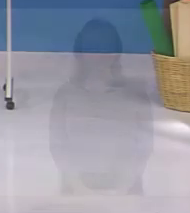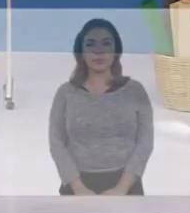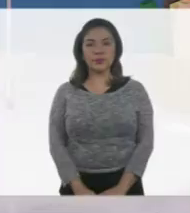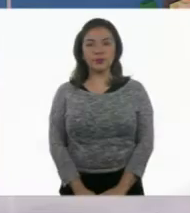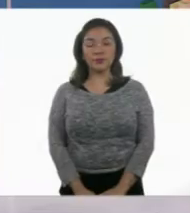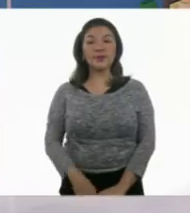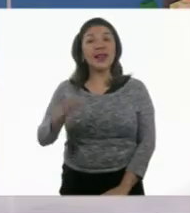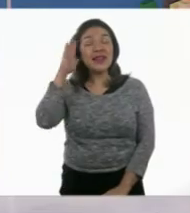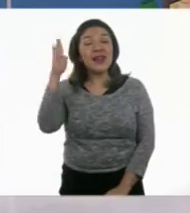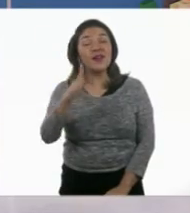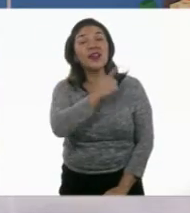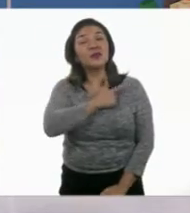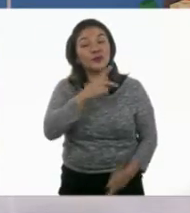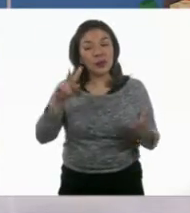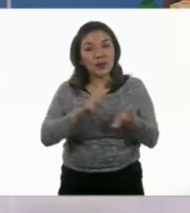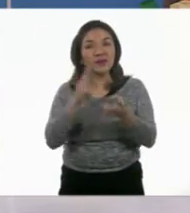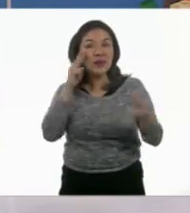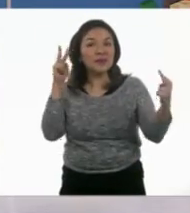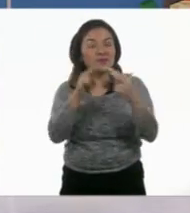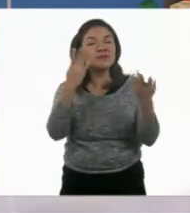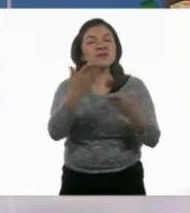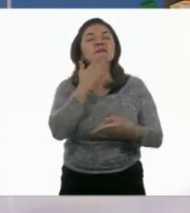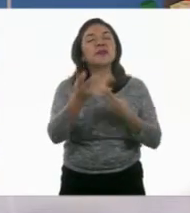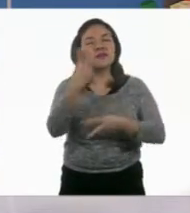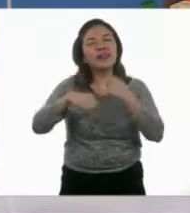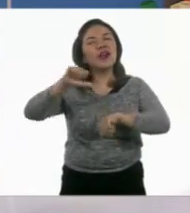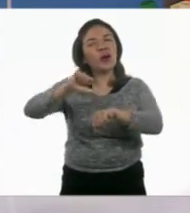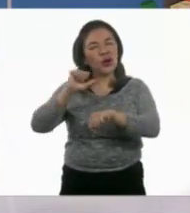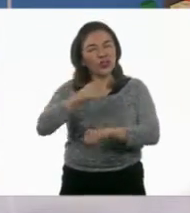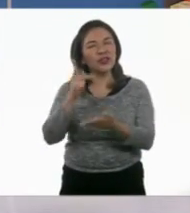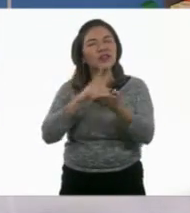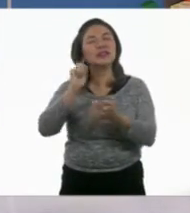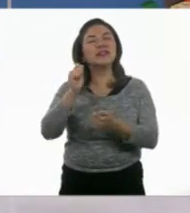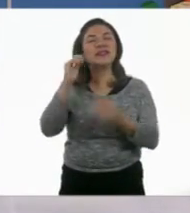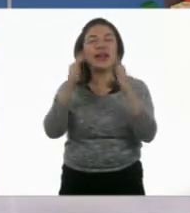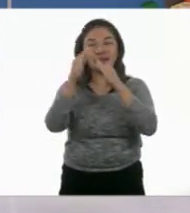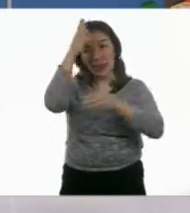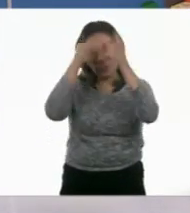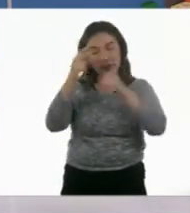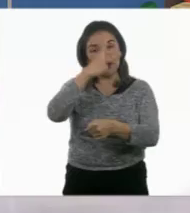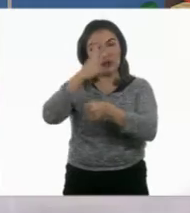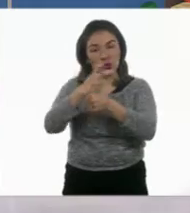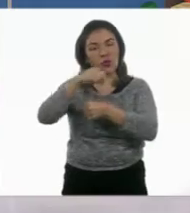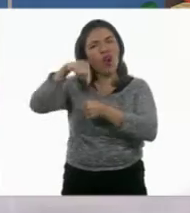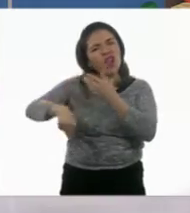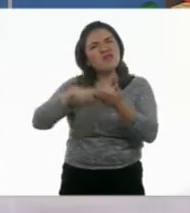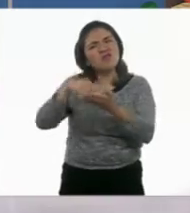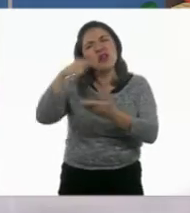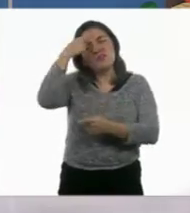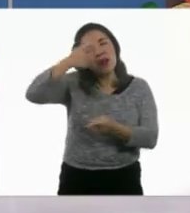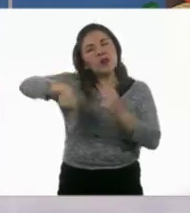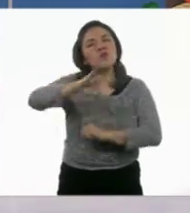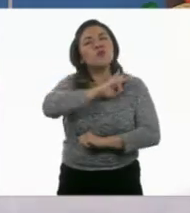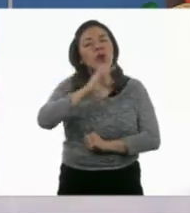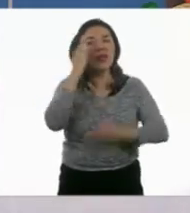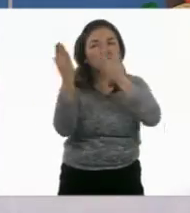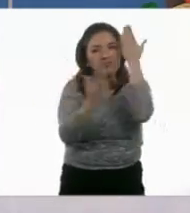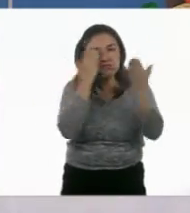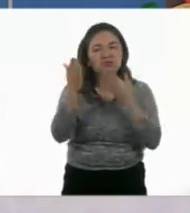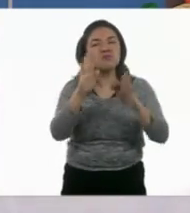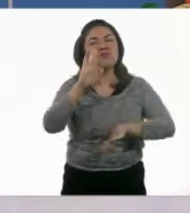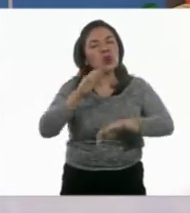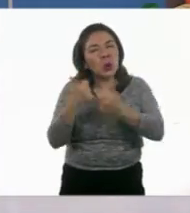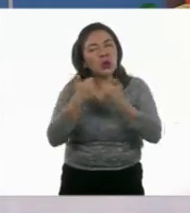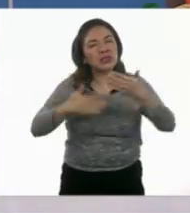Amigos, qué gusto verlos de vuelta y les damos la bienvenida a un programa más de Aprende en Casa 2. Un espacio en el que vamos a poder estudiar y